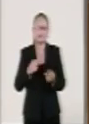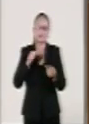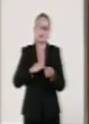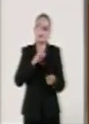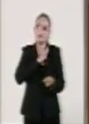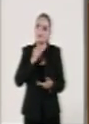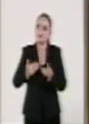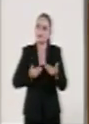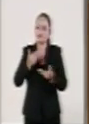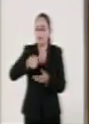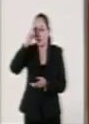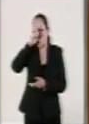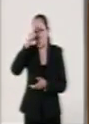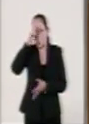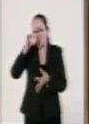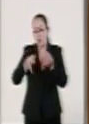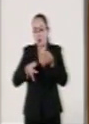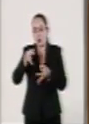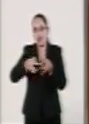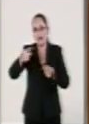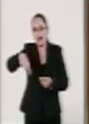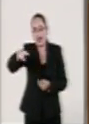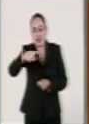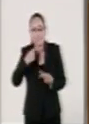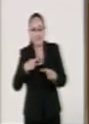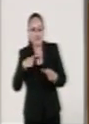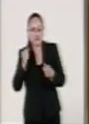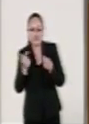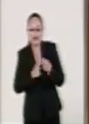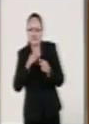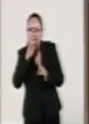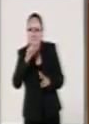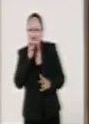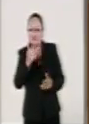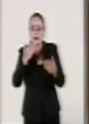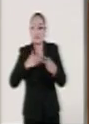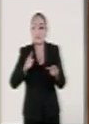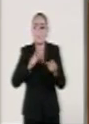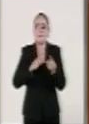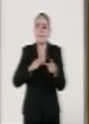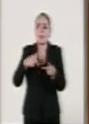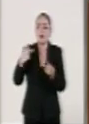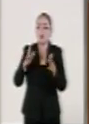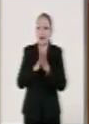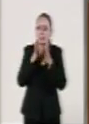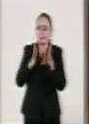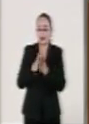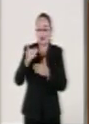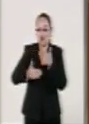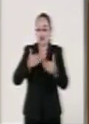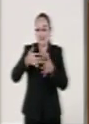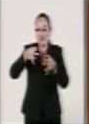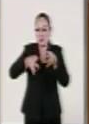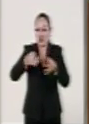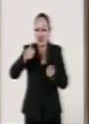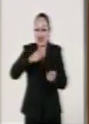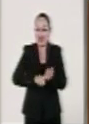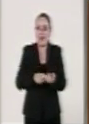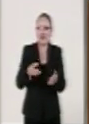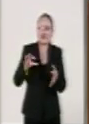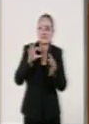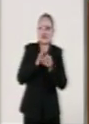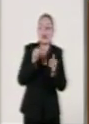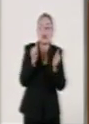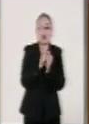brindar asesoría jurídica a la víctima. B. Significarle su participación en el proceso penal como coadyuvante del Ministerio